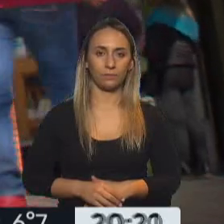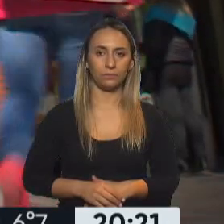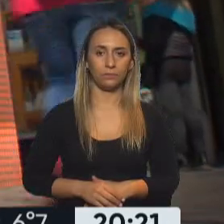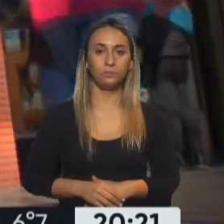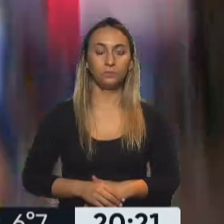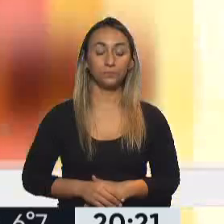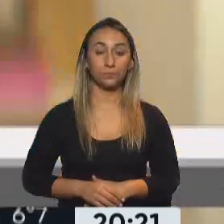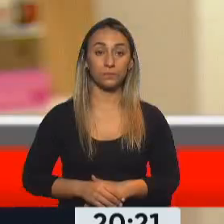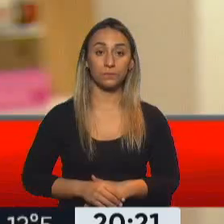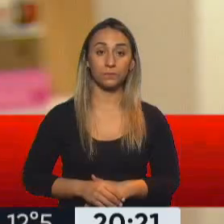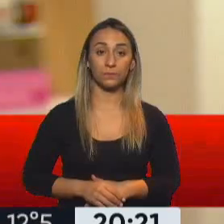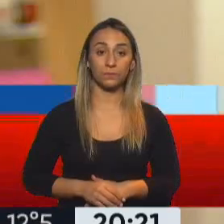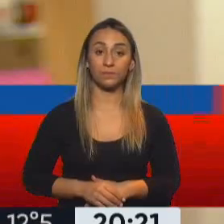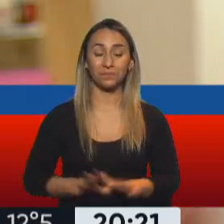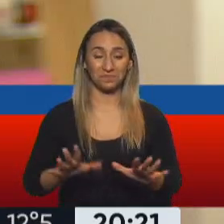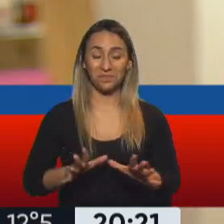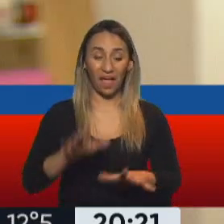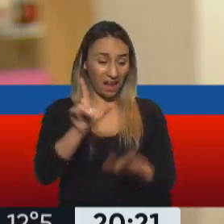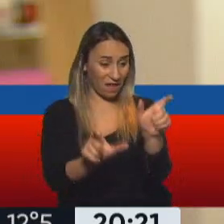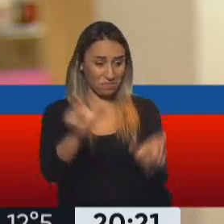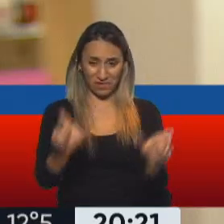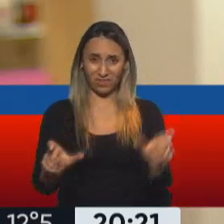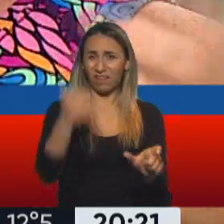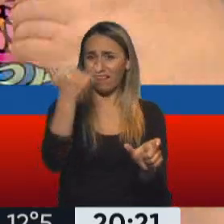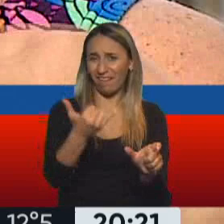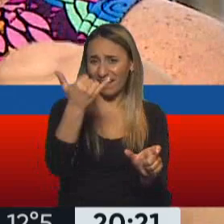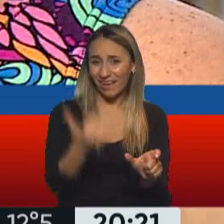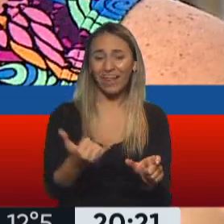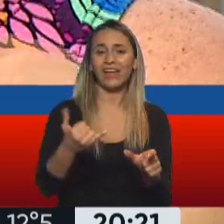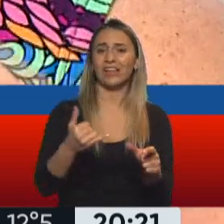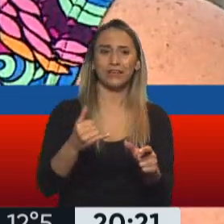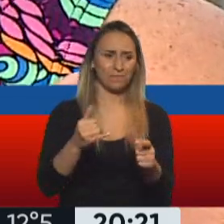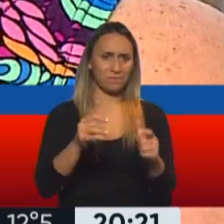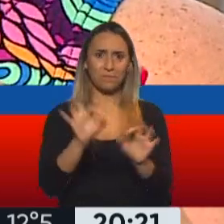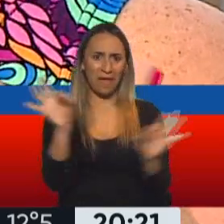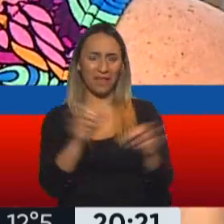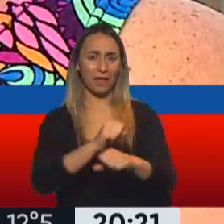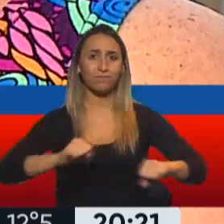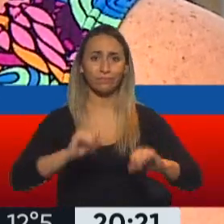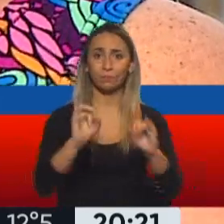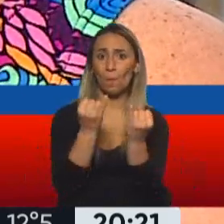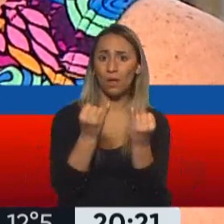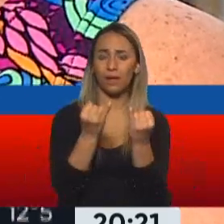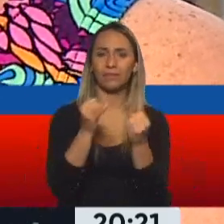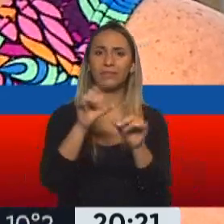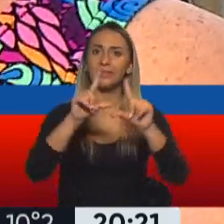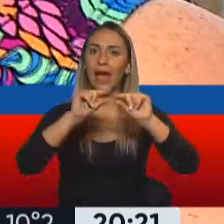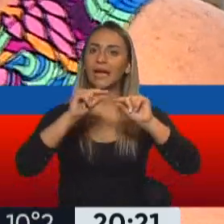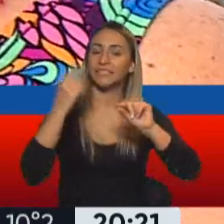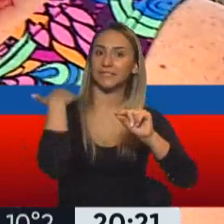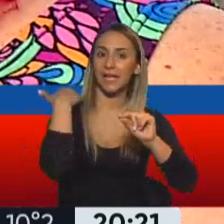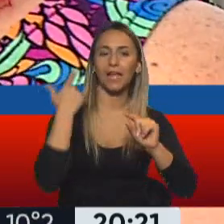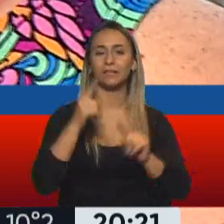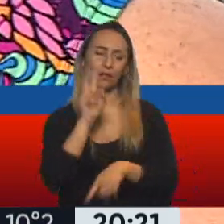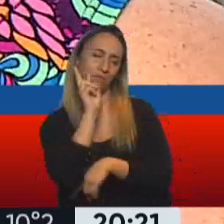La humanidad viene en todos los tamaños, colores y talles. Tenemos el chip de que cuando vemos una persona gorda ya pensamos que es